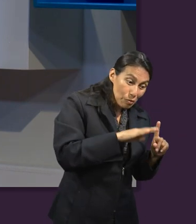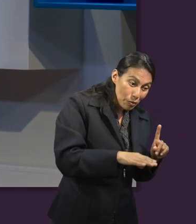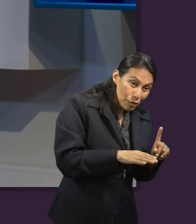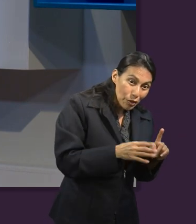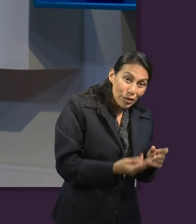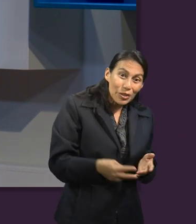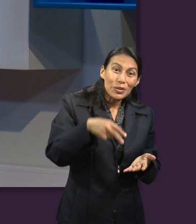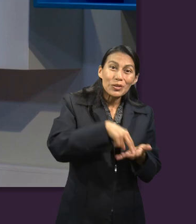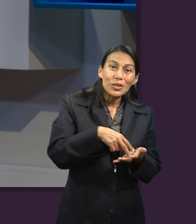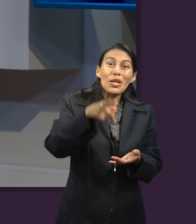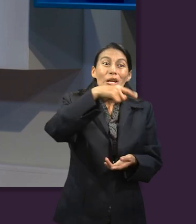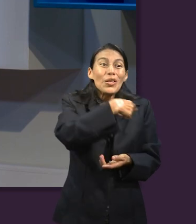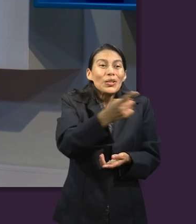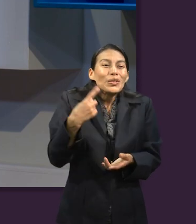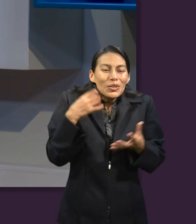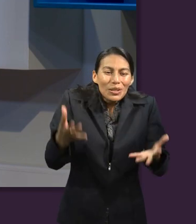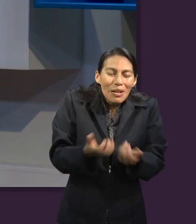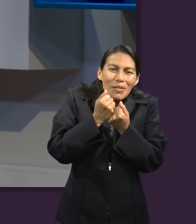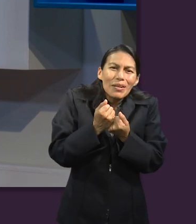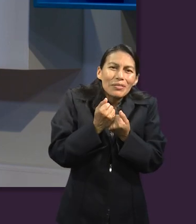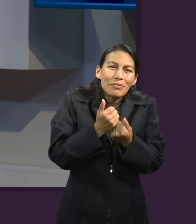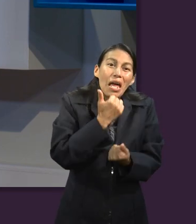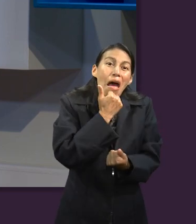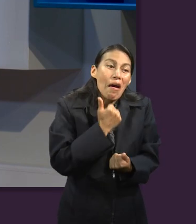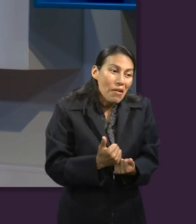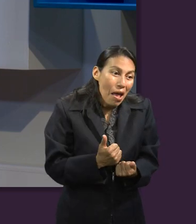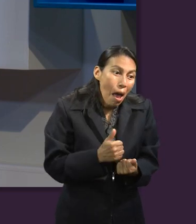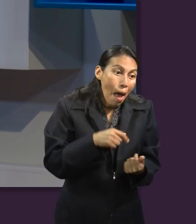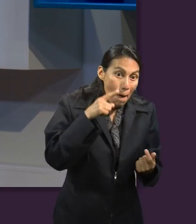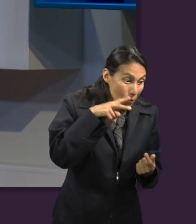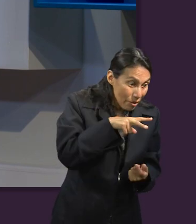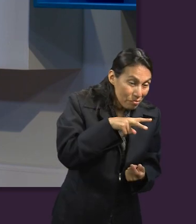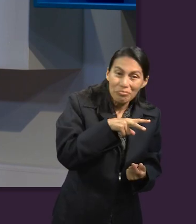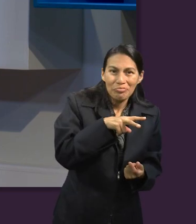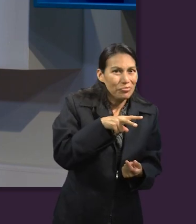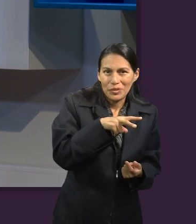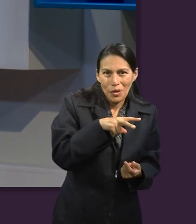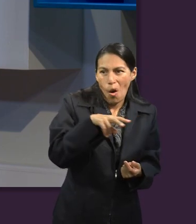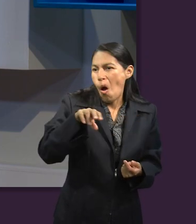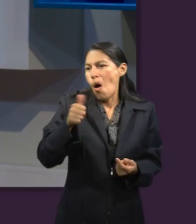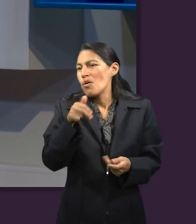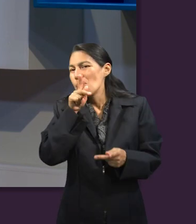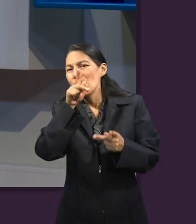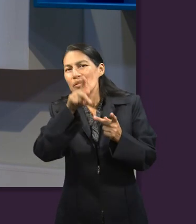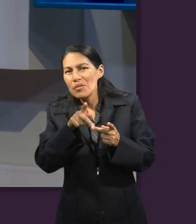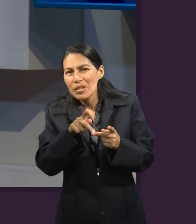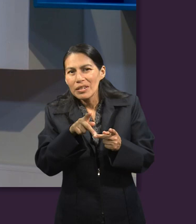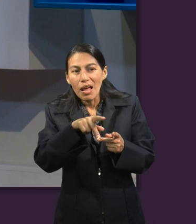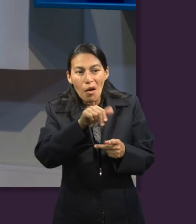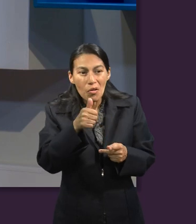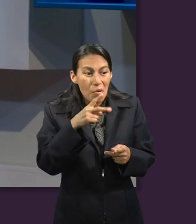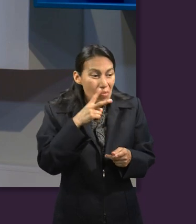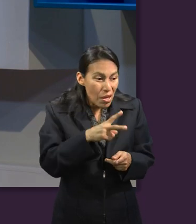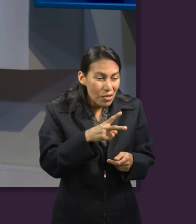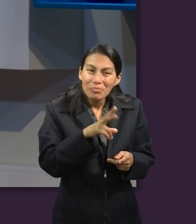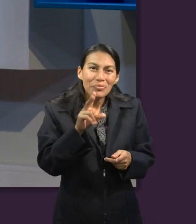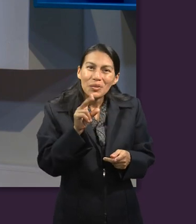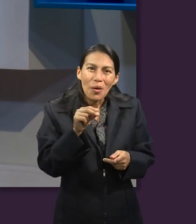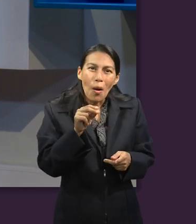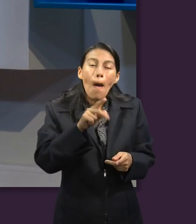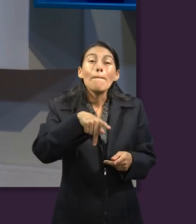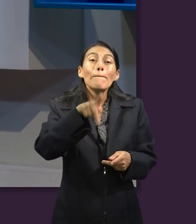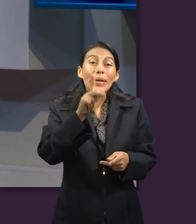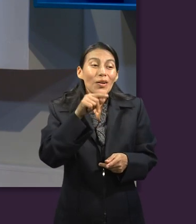verdad a abraham no lo pudo ver los otros patriarcas y profetas tampoco pudieron verlo